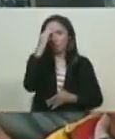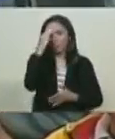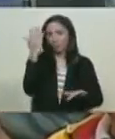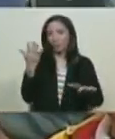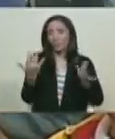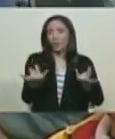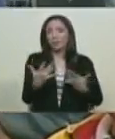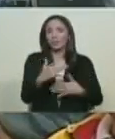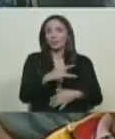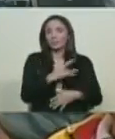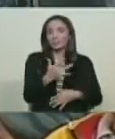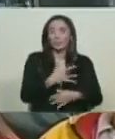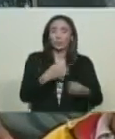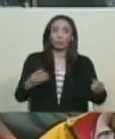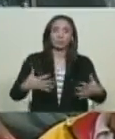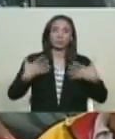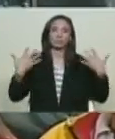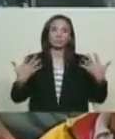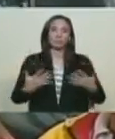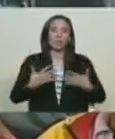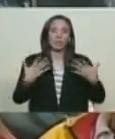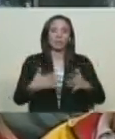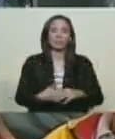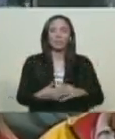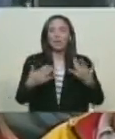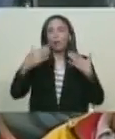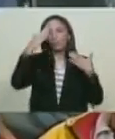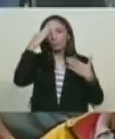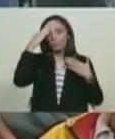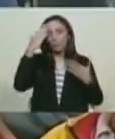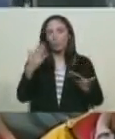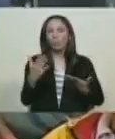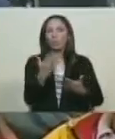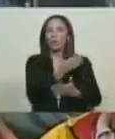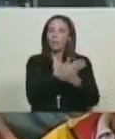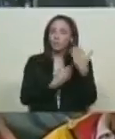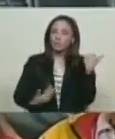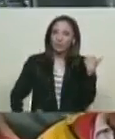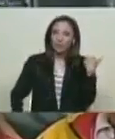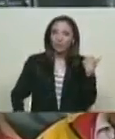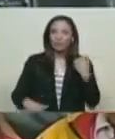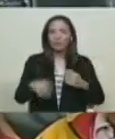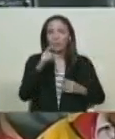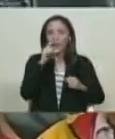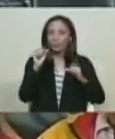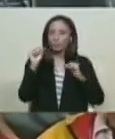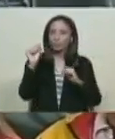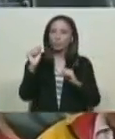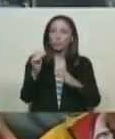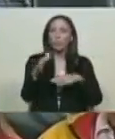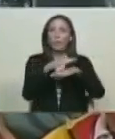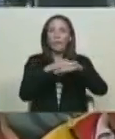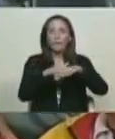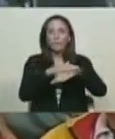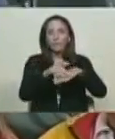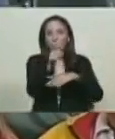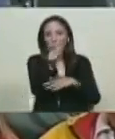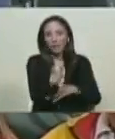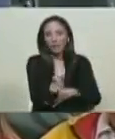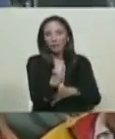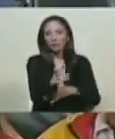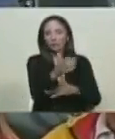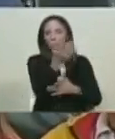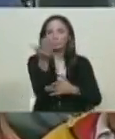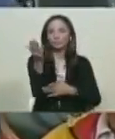alegría que se siente, de verdad. Un saludo, compañero Nicolás, de verdad, a los compañeros ministros, a los